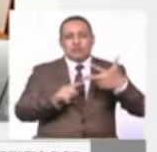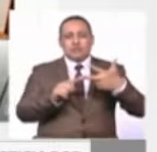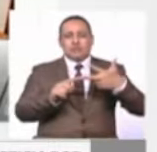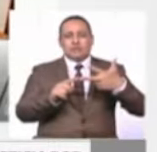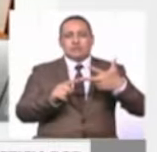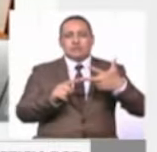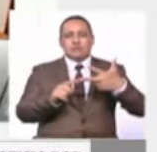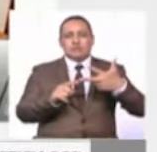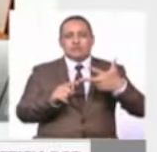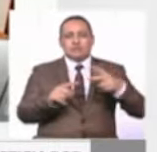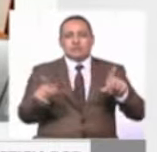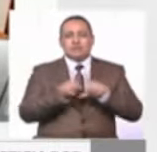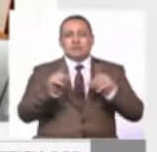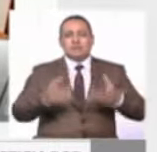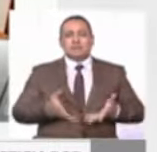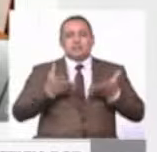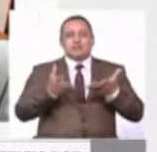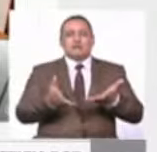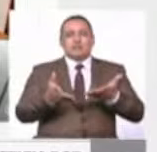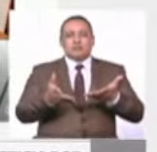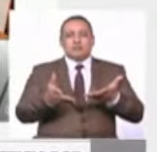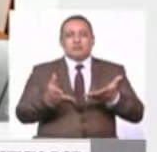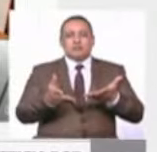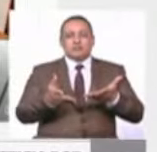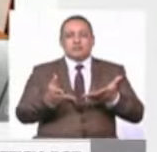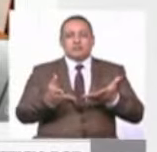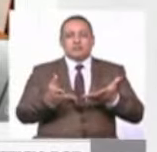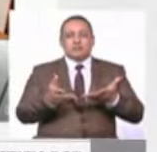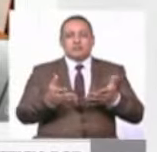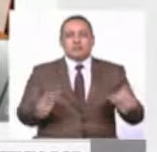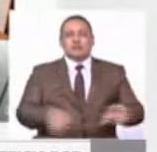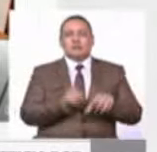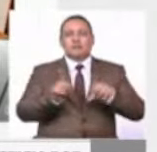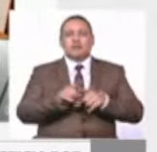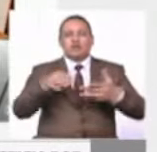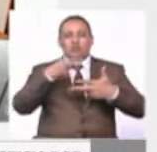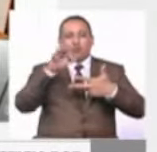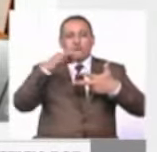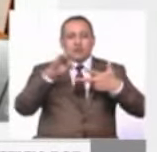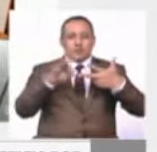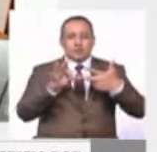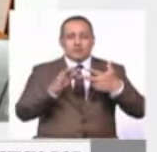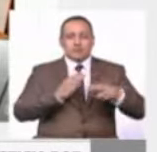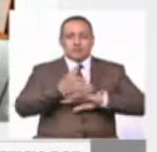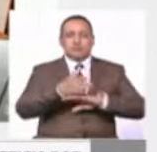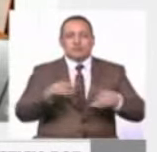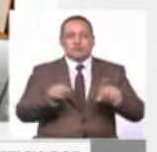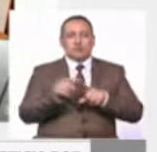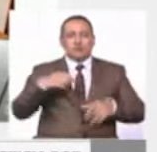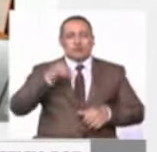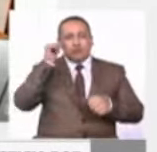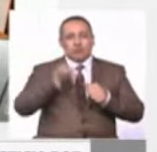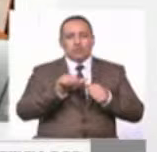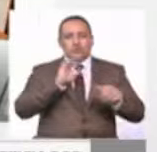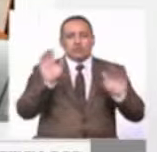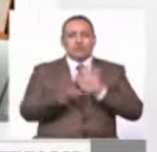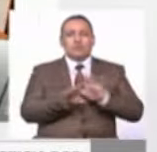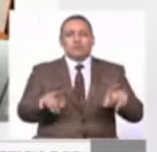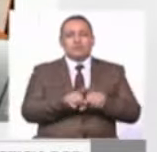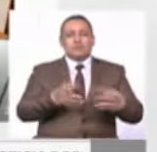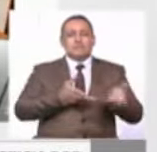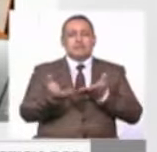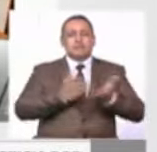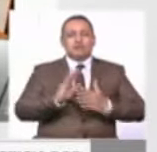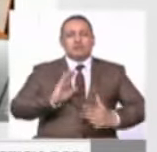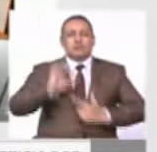se daba diamos como verificación a los postulantes no recuerdo si habían hecho el servicio militar